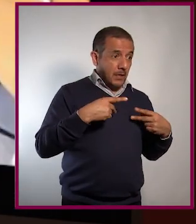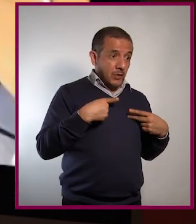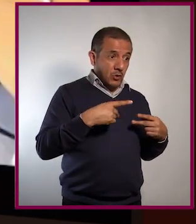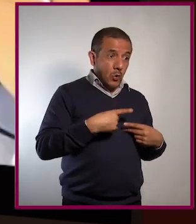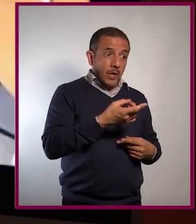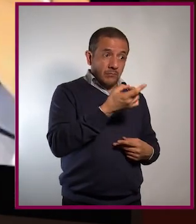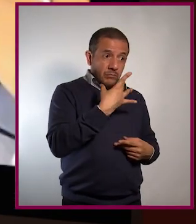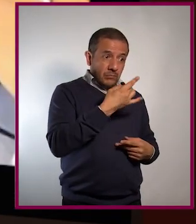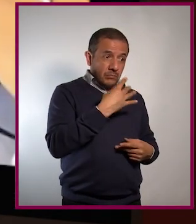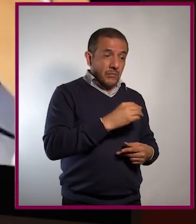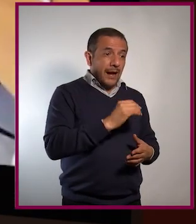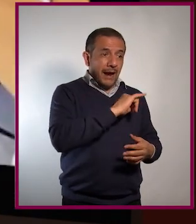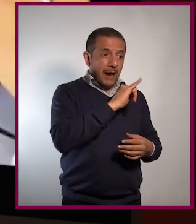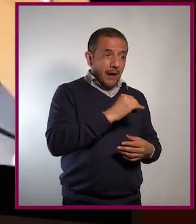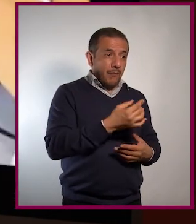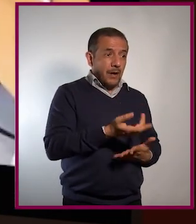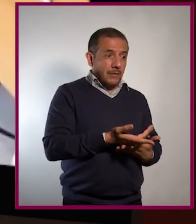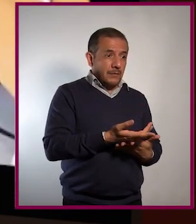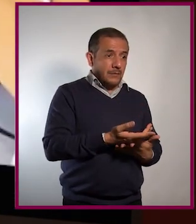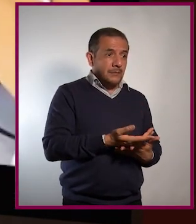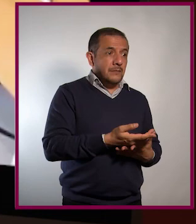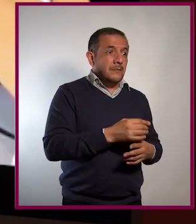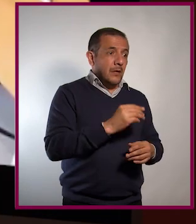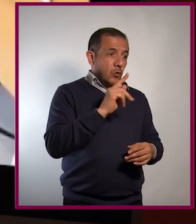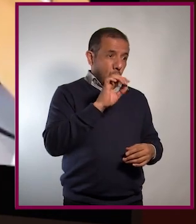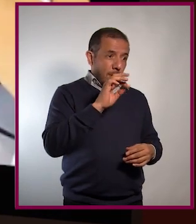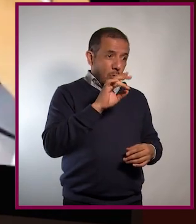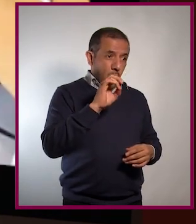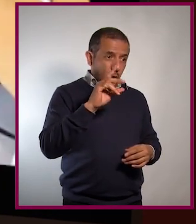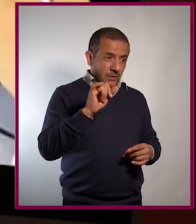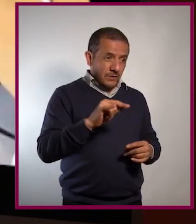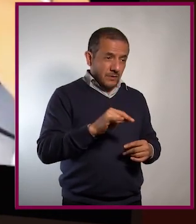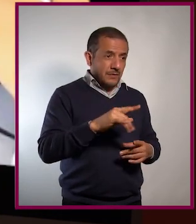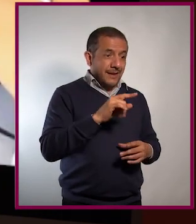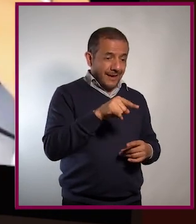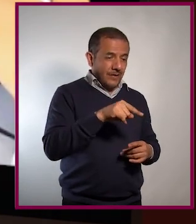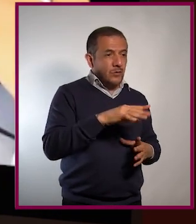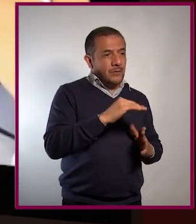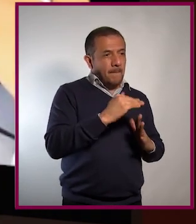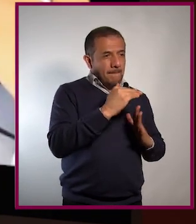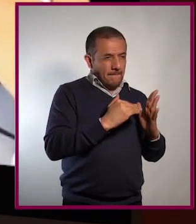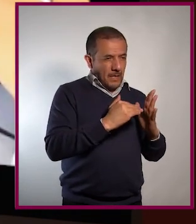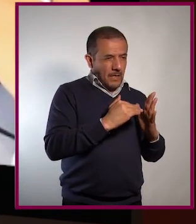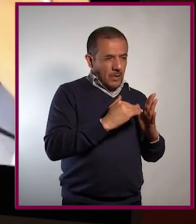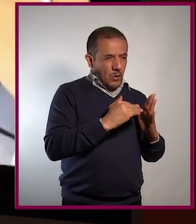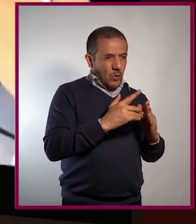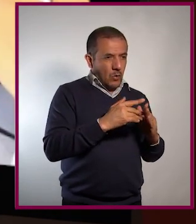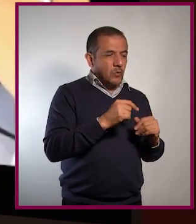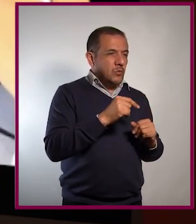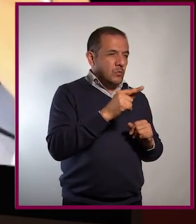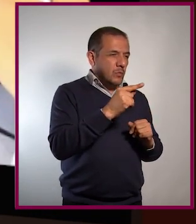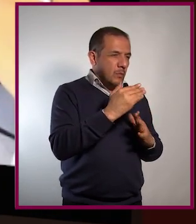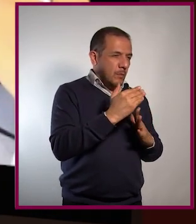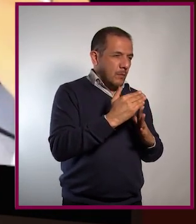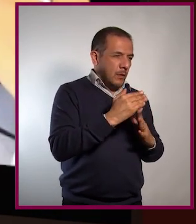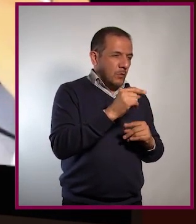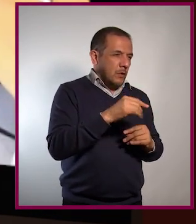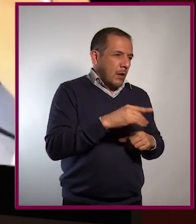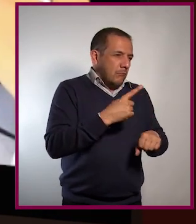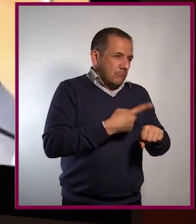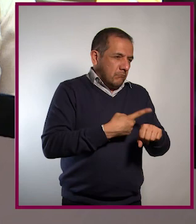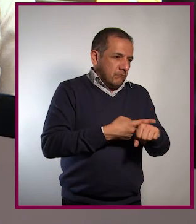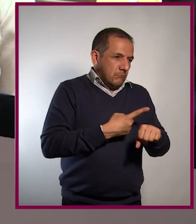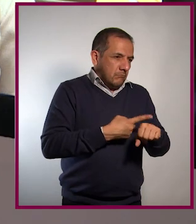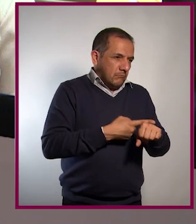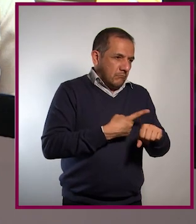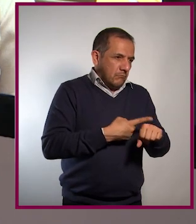han tomado tratamiento para tuberculosis, es menos del 3% la frecuencia de resistencia